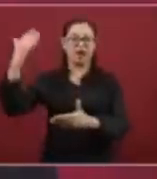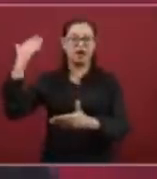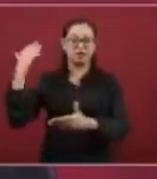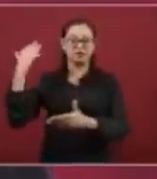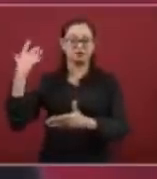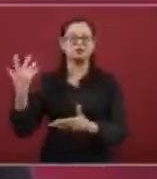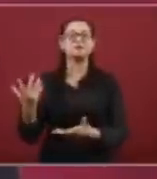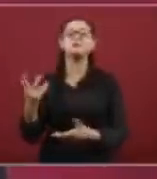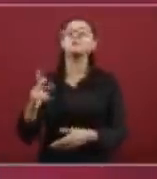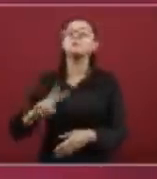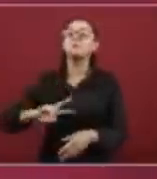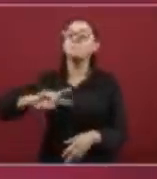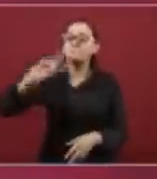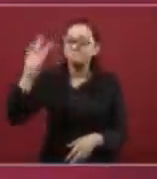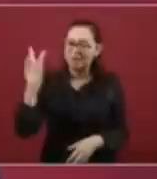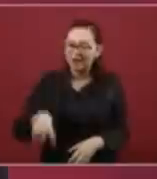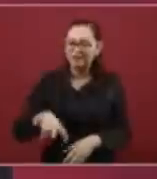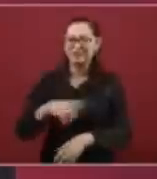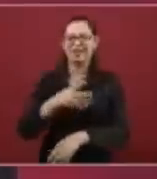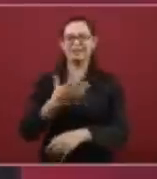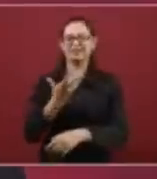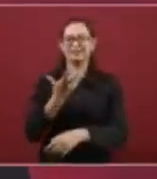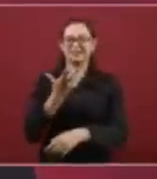cómo se dieron los hechos,